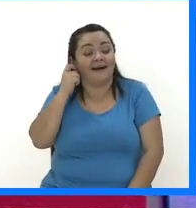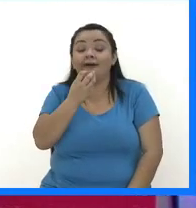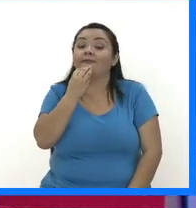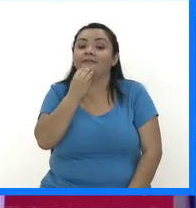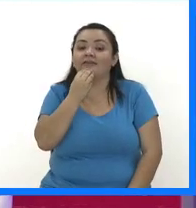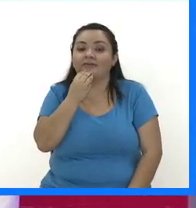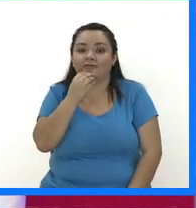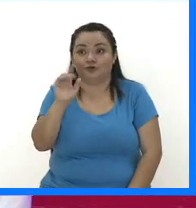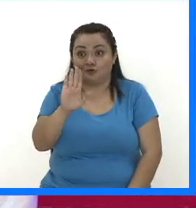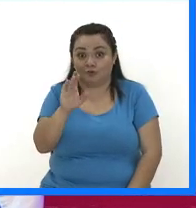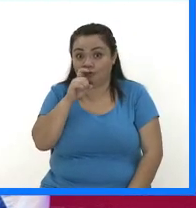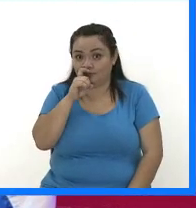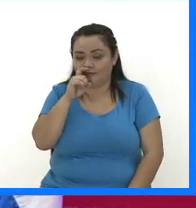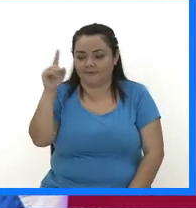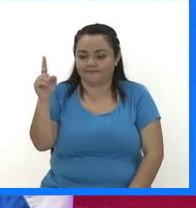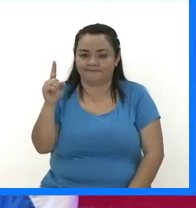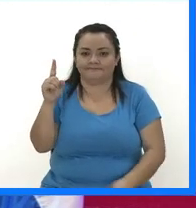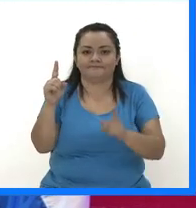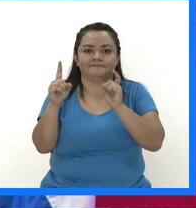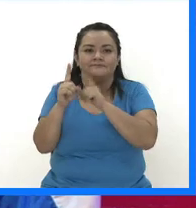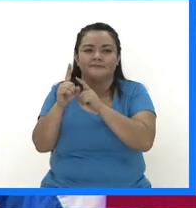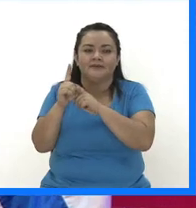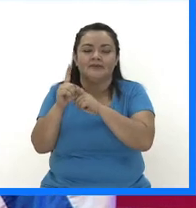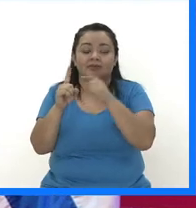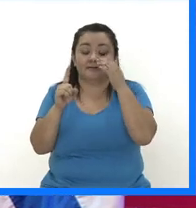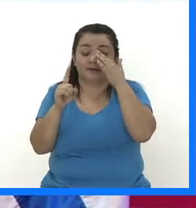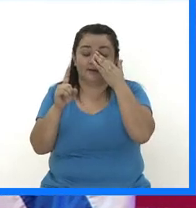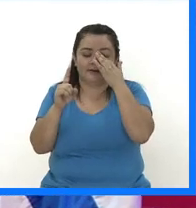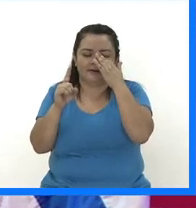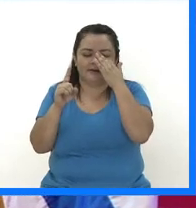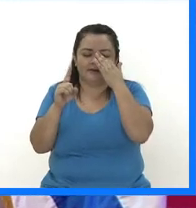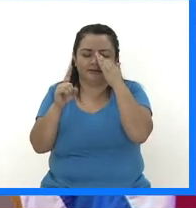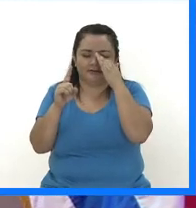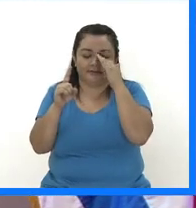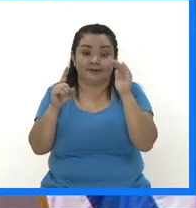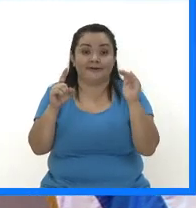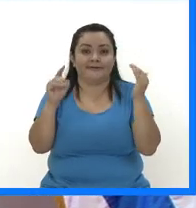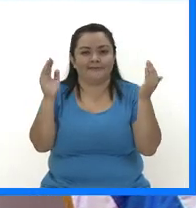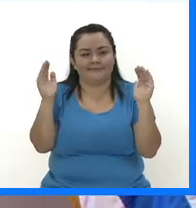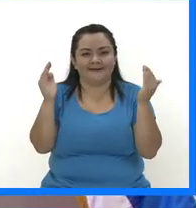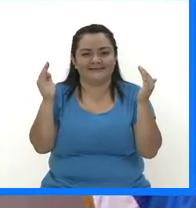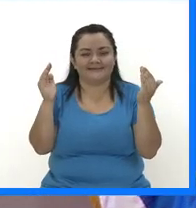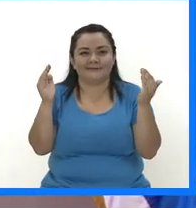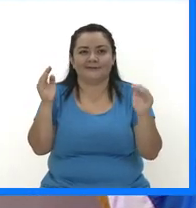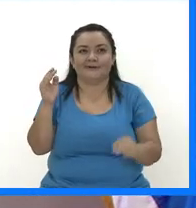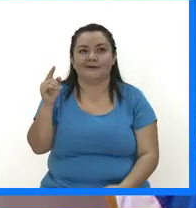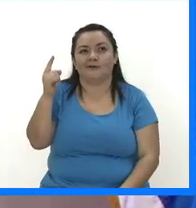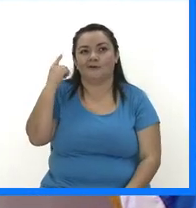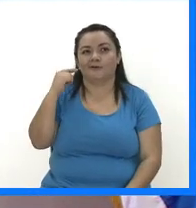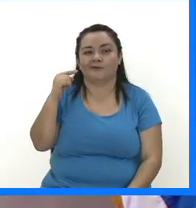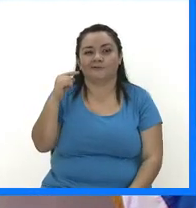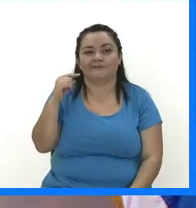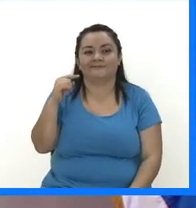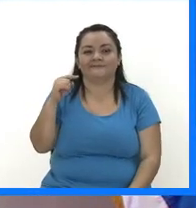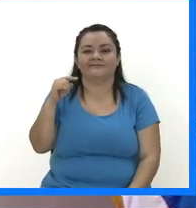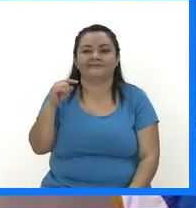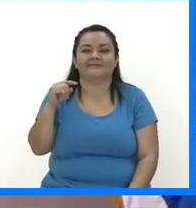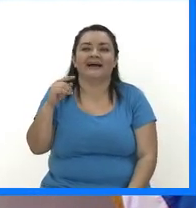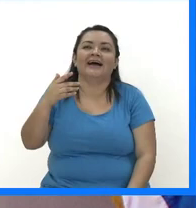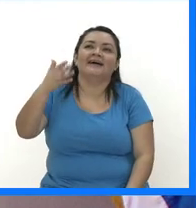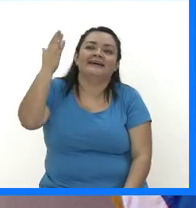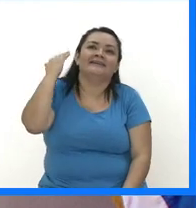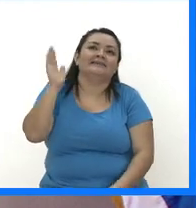malinchista malinchista malinche cuenta la historia que una mujer de nacionalidad mexicana que cuando los conquistadores